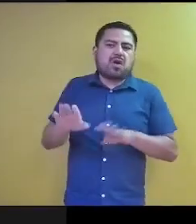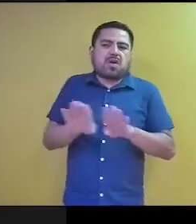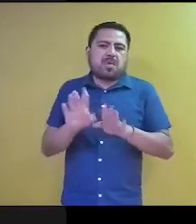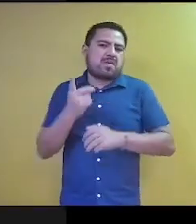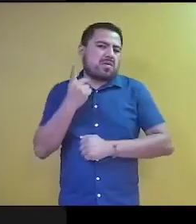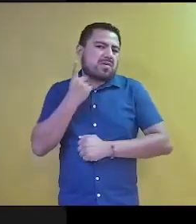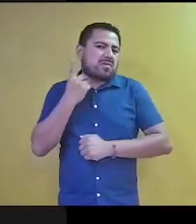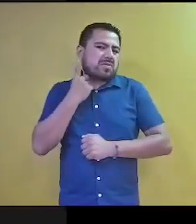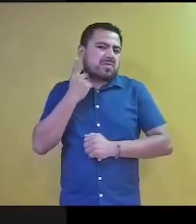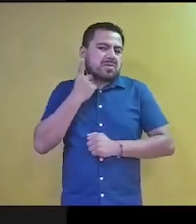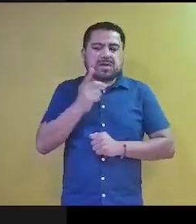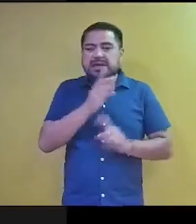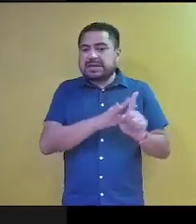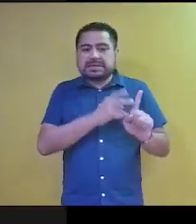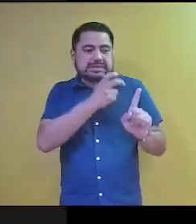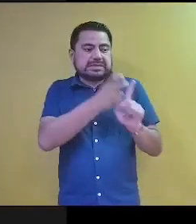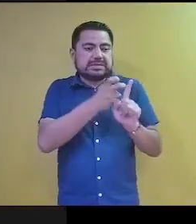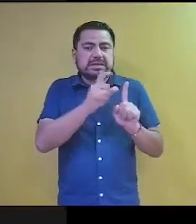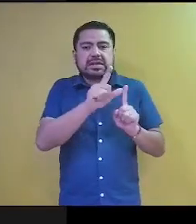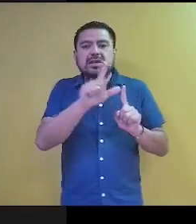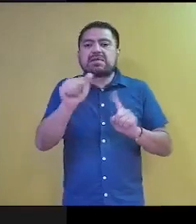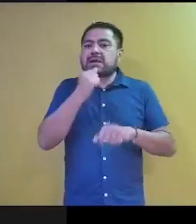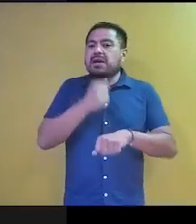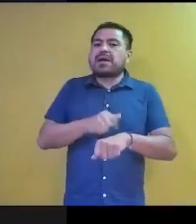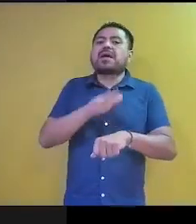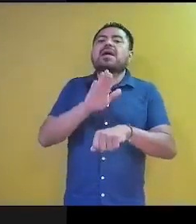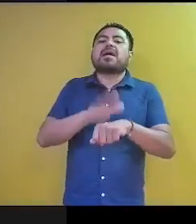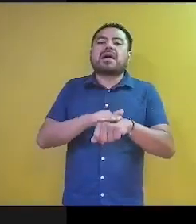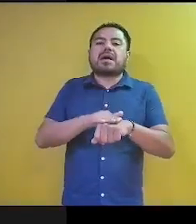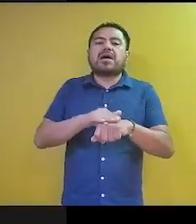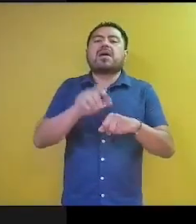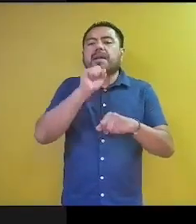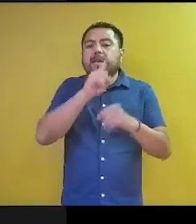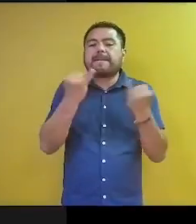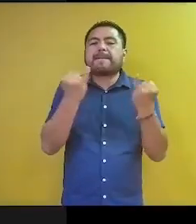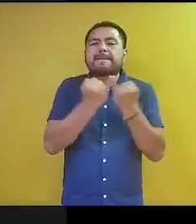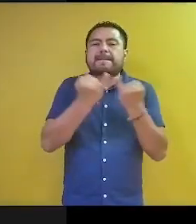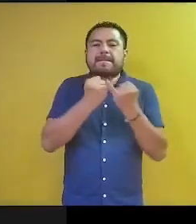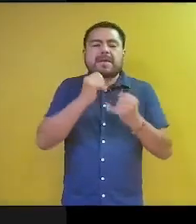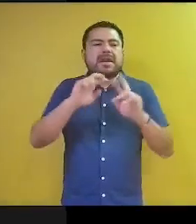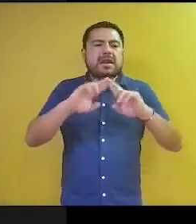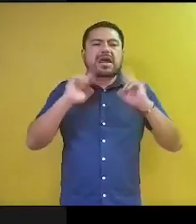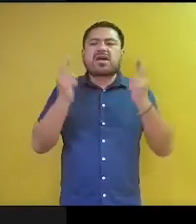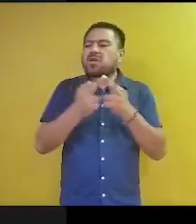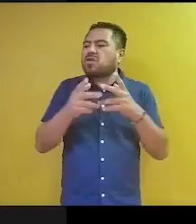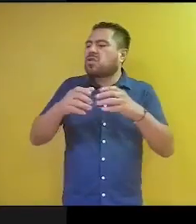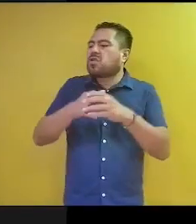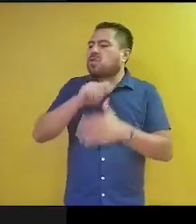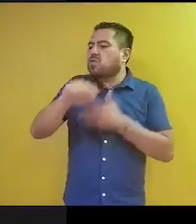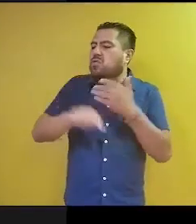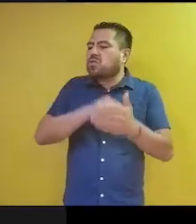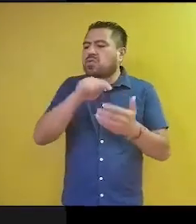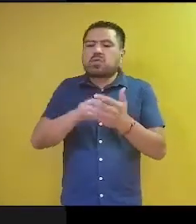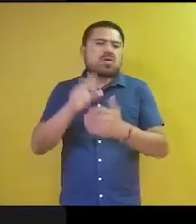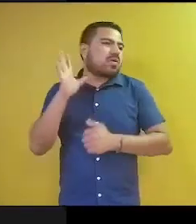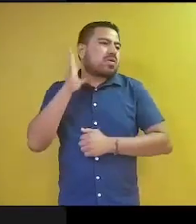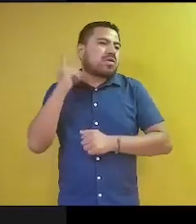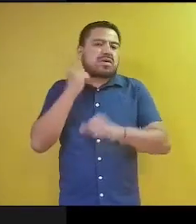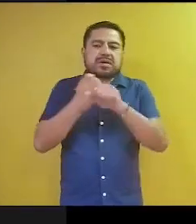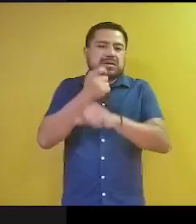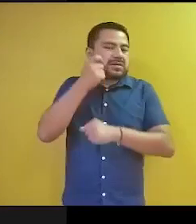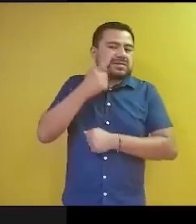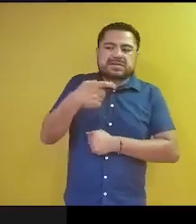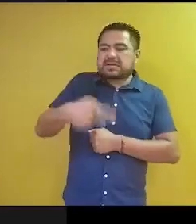legisladora. Esto se desprende cuando se advierte que de forma reiterada al término de alguna reunión o en algún lugar del Congreso del Estado,